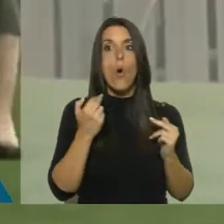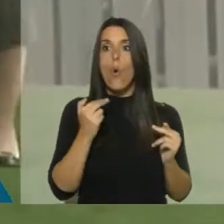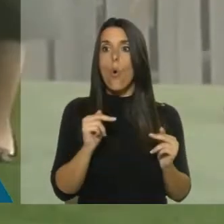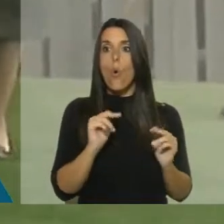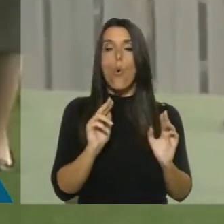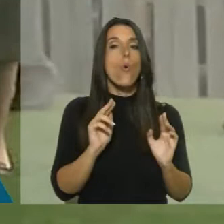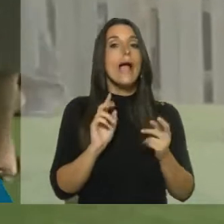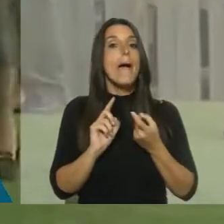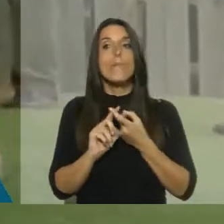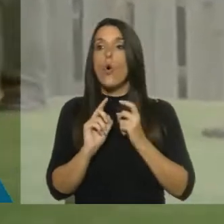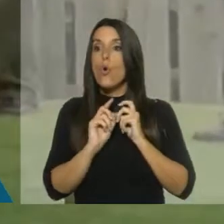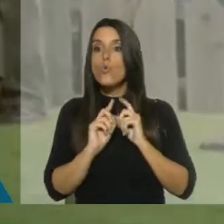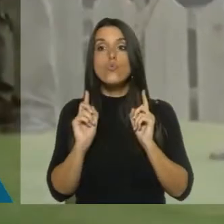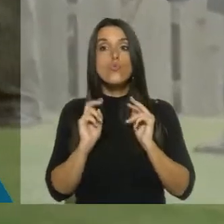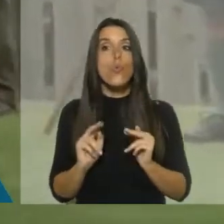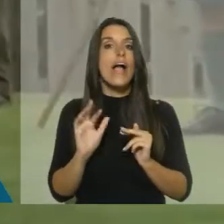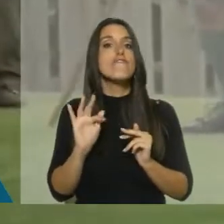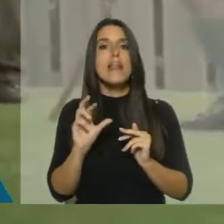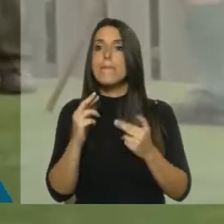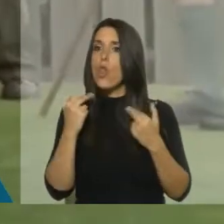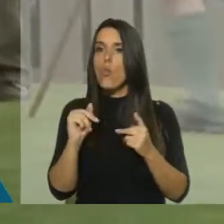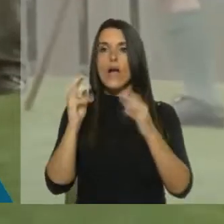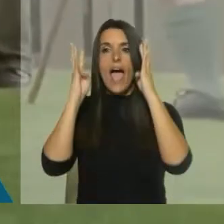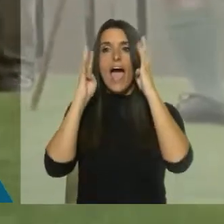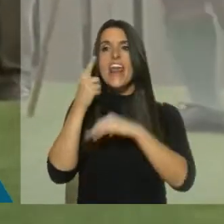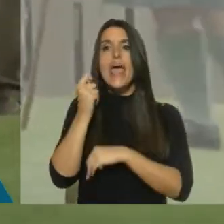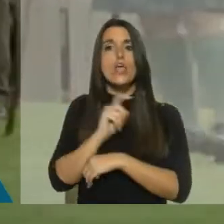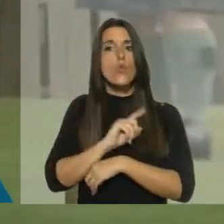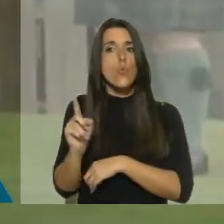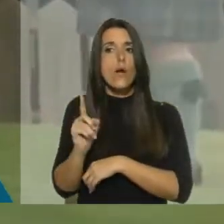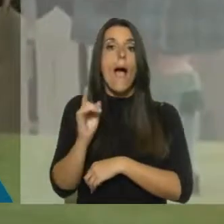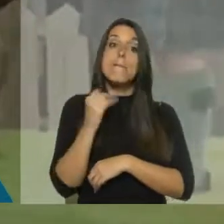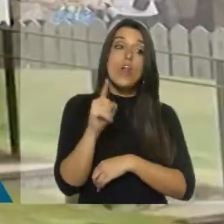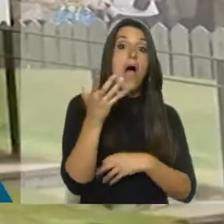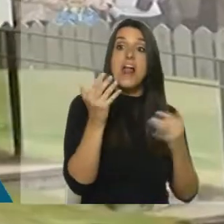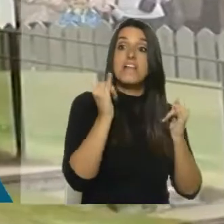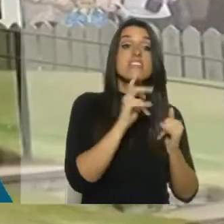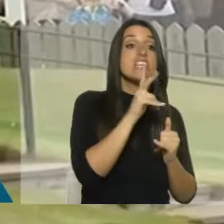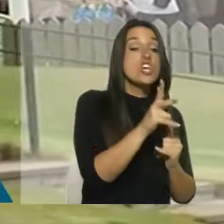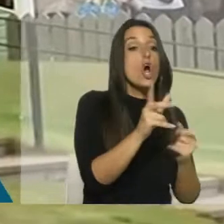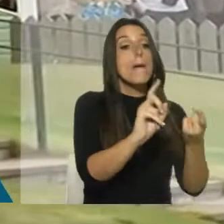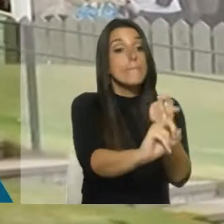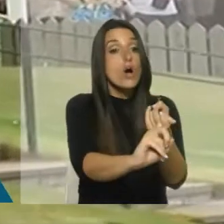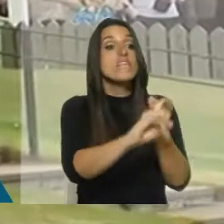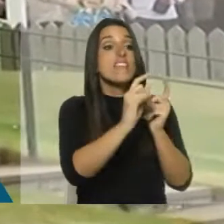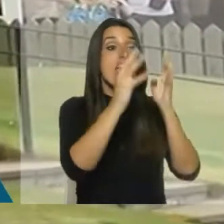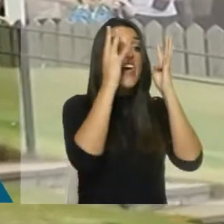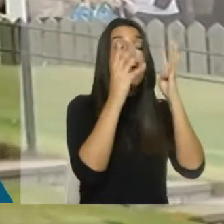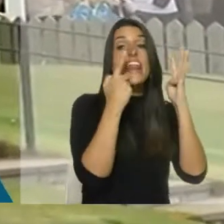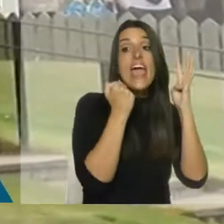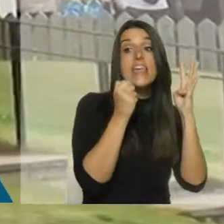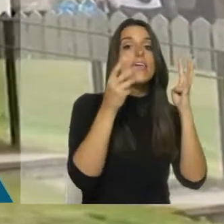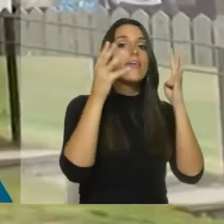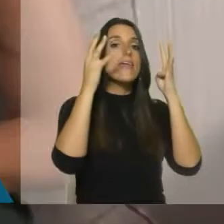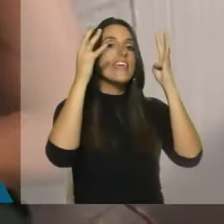dio a su marido, Felipe de Edimburgo, fallecido en 2021. La sucesión estuvo en entredicho en varias ocasiones. Una vez